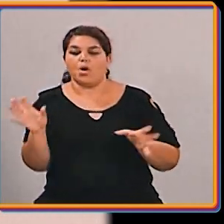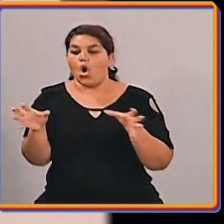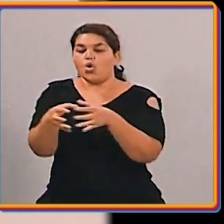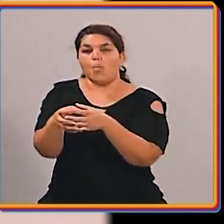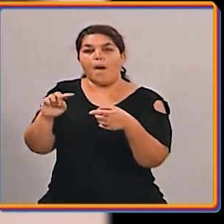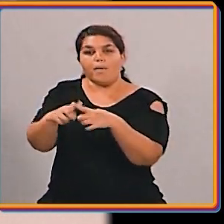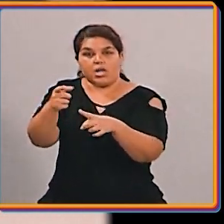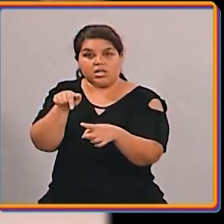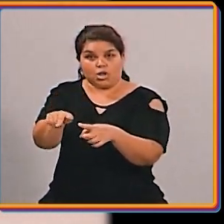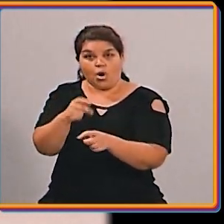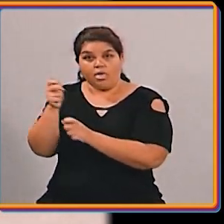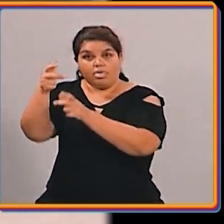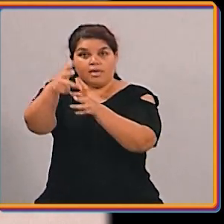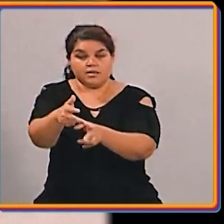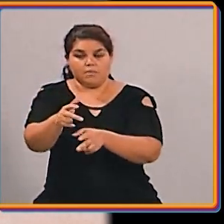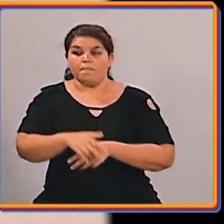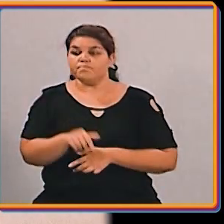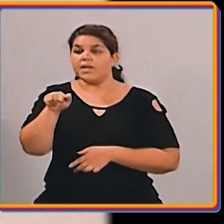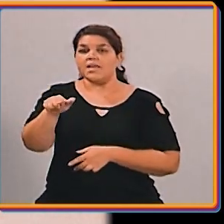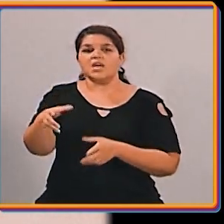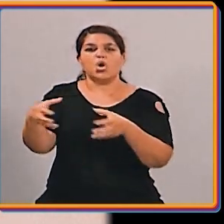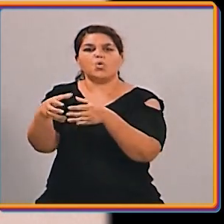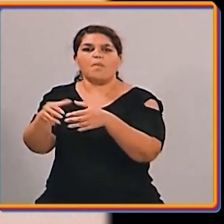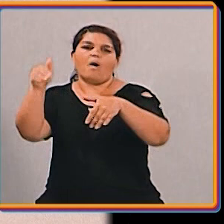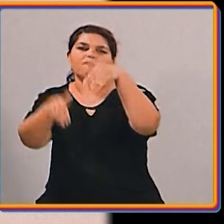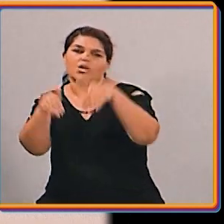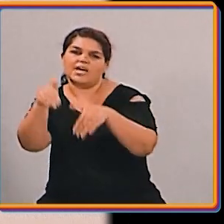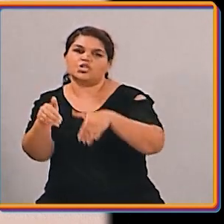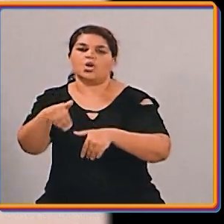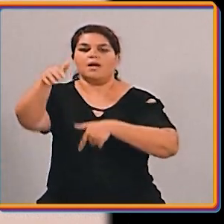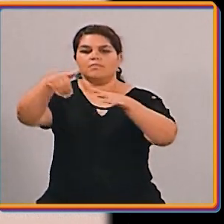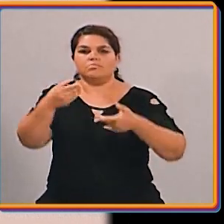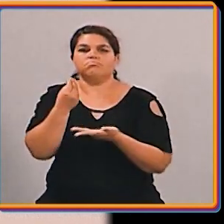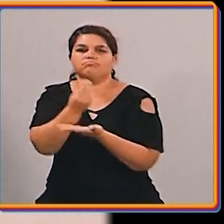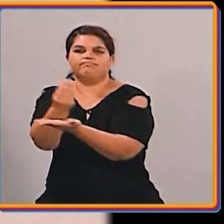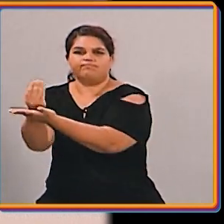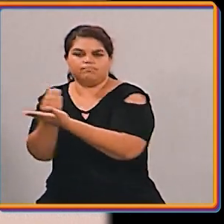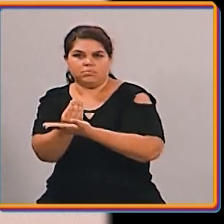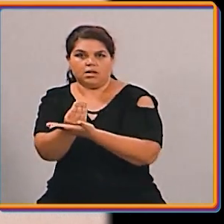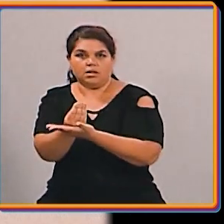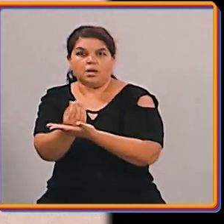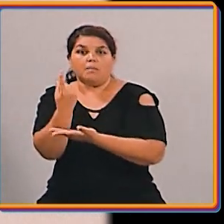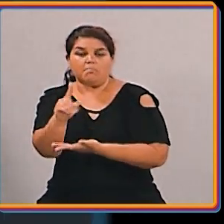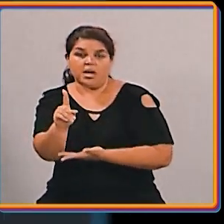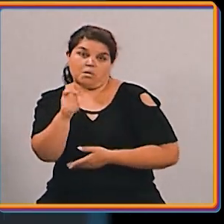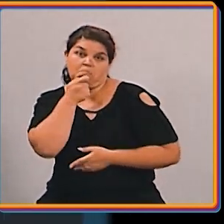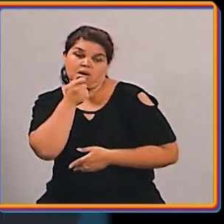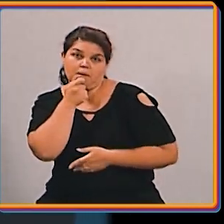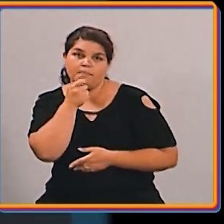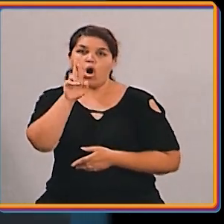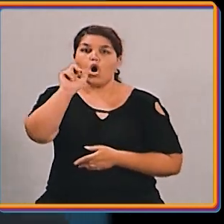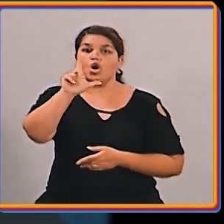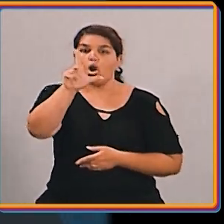un partido político. Podemos decir que su rol es participar en elecciones, representar gente, pero un rol manifiesto puede ser